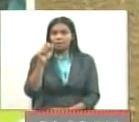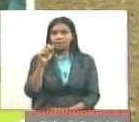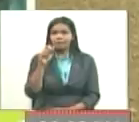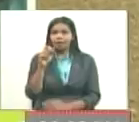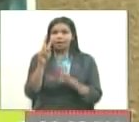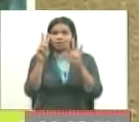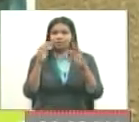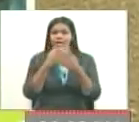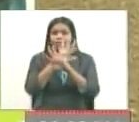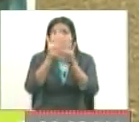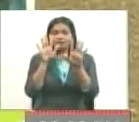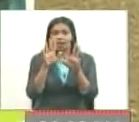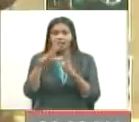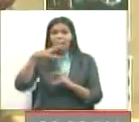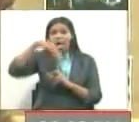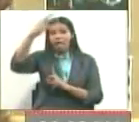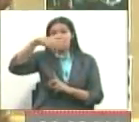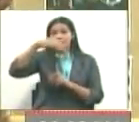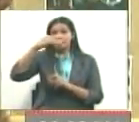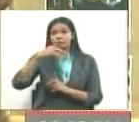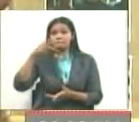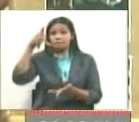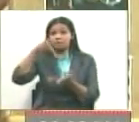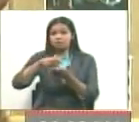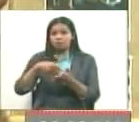Altamira, participando en un golpe de Estado.